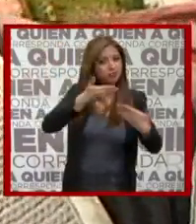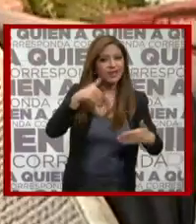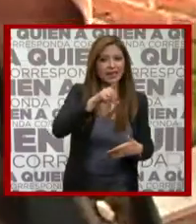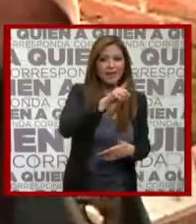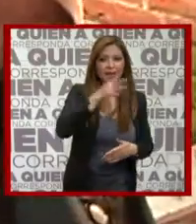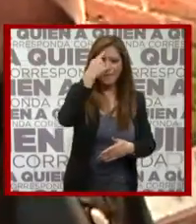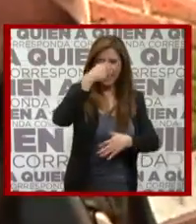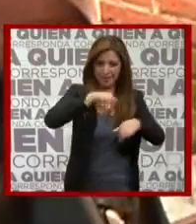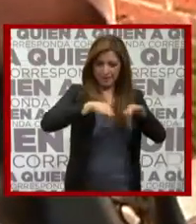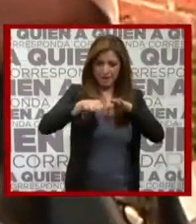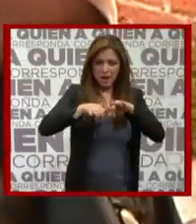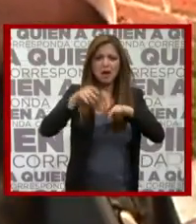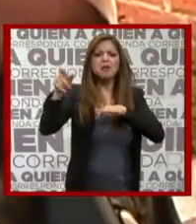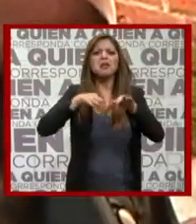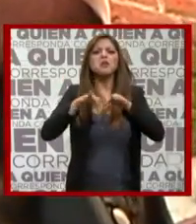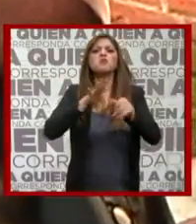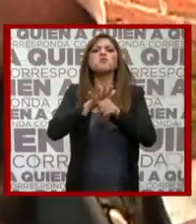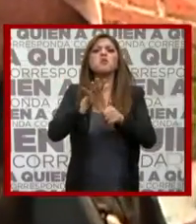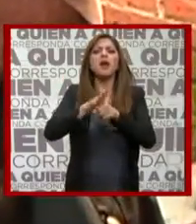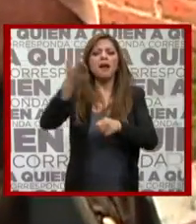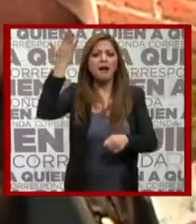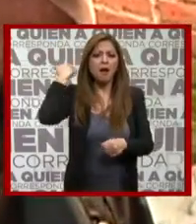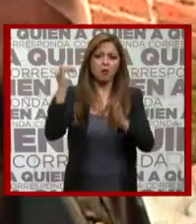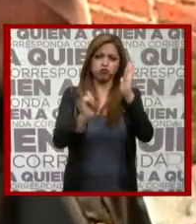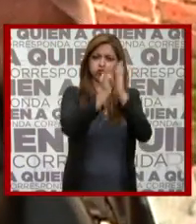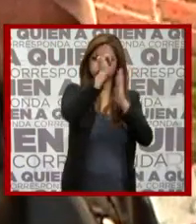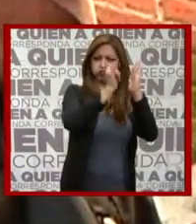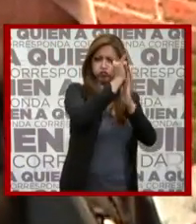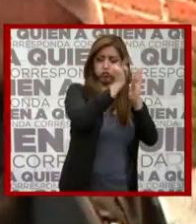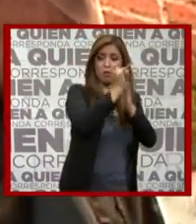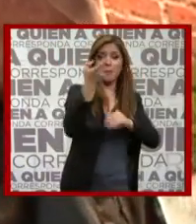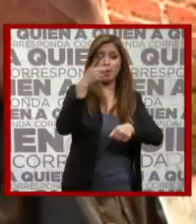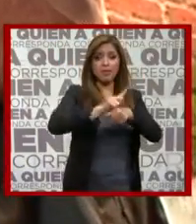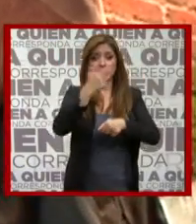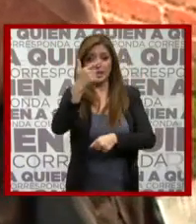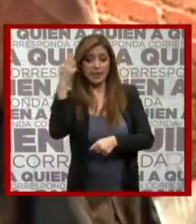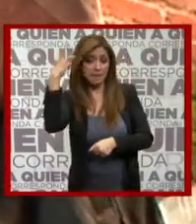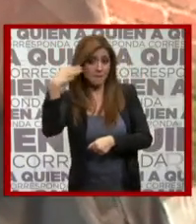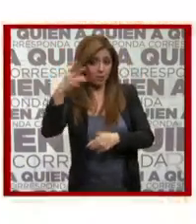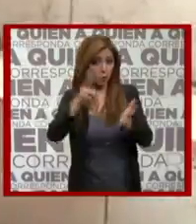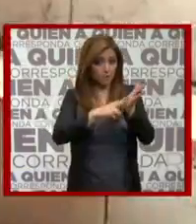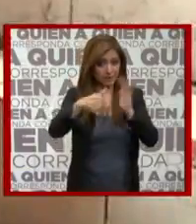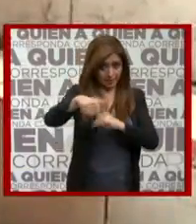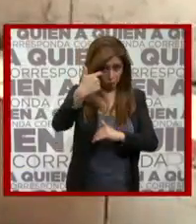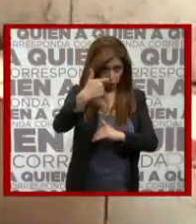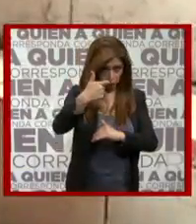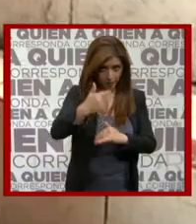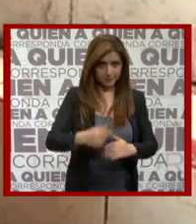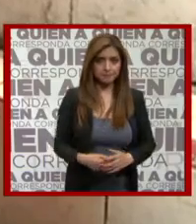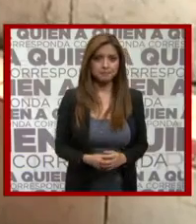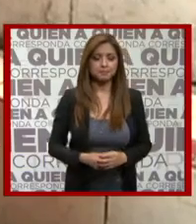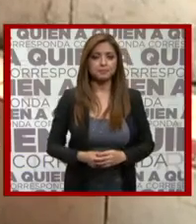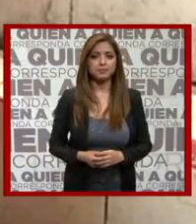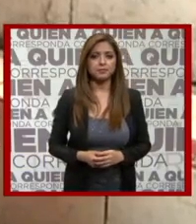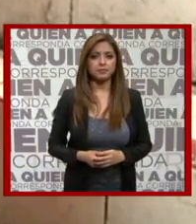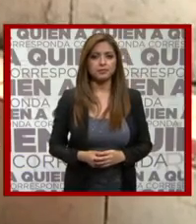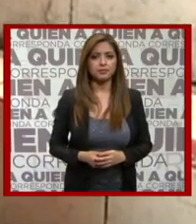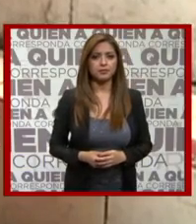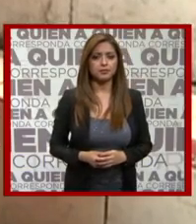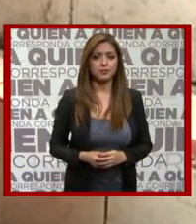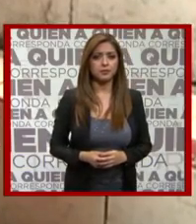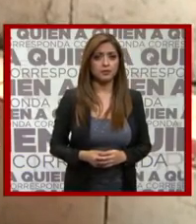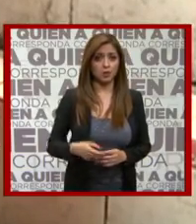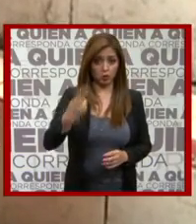trabajo. Se desempeñó como trabajador de la construcción hasta que el 7 de marzo del 2012... Cuando nos mandaron a meternos a un